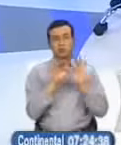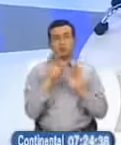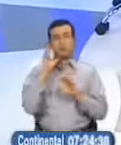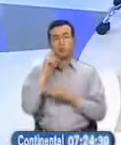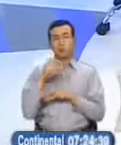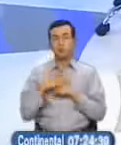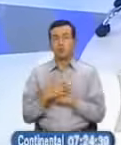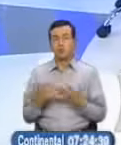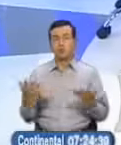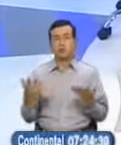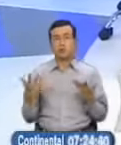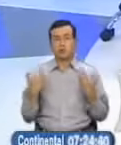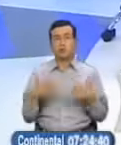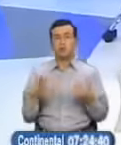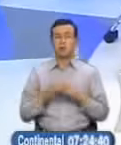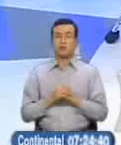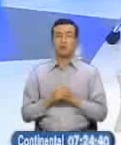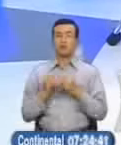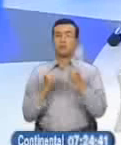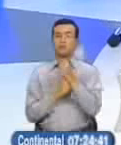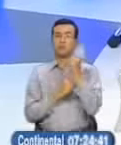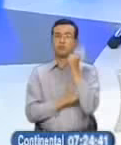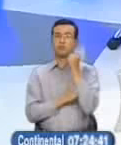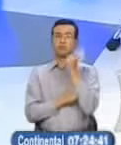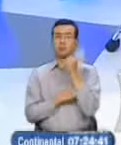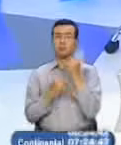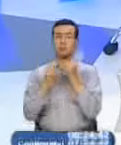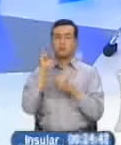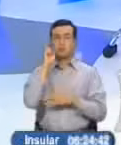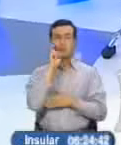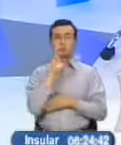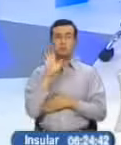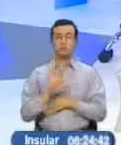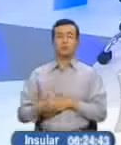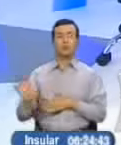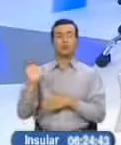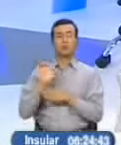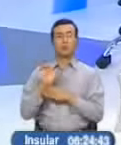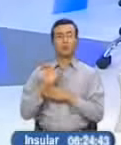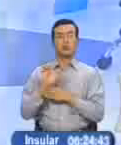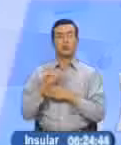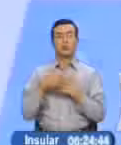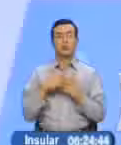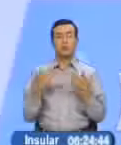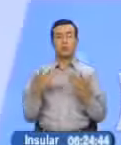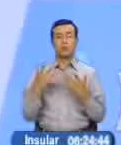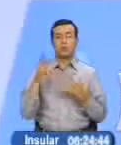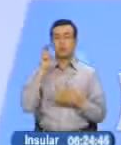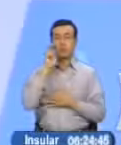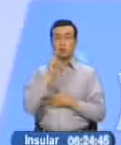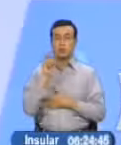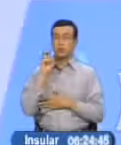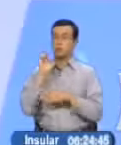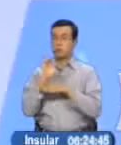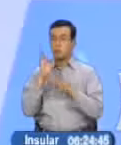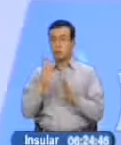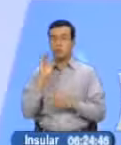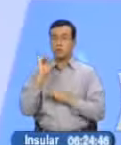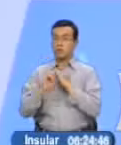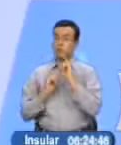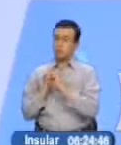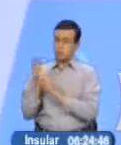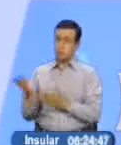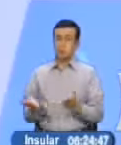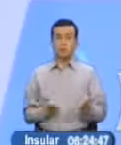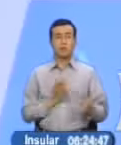Cuenca, hace que consolide el atractivo turístico del país y que los turistas nacionales, los internacionales, vengan